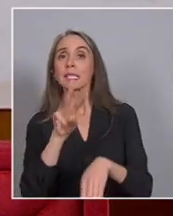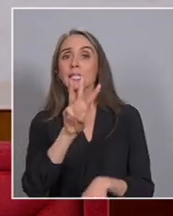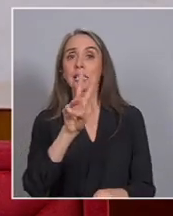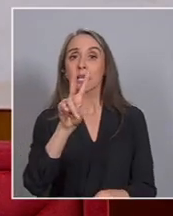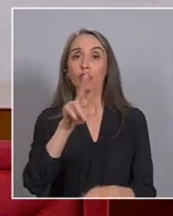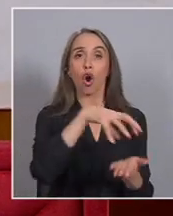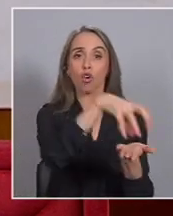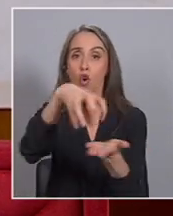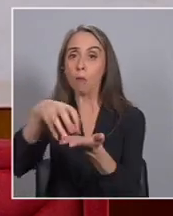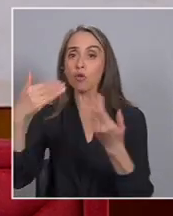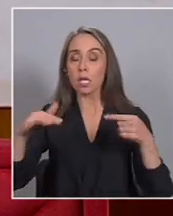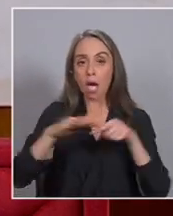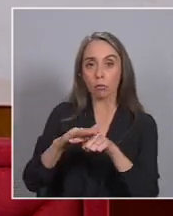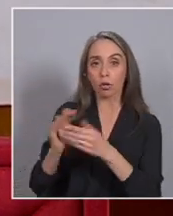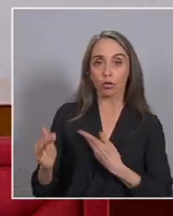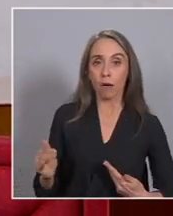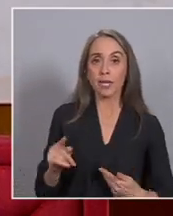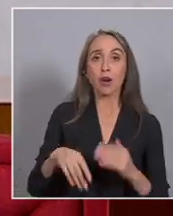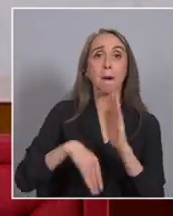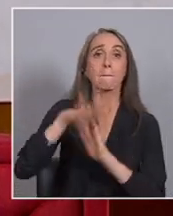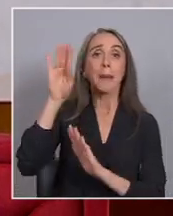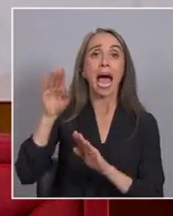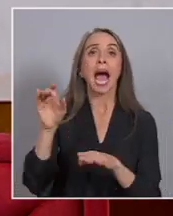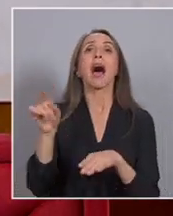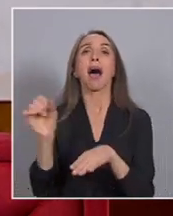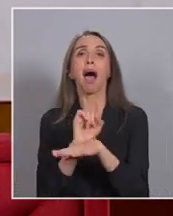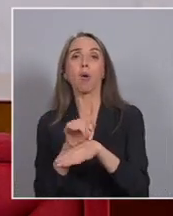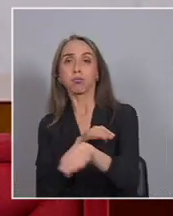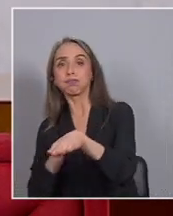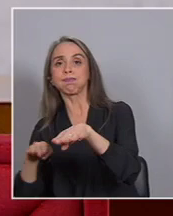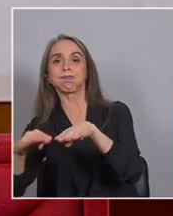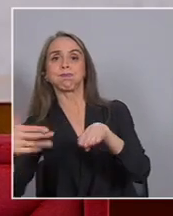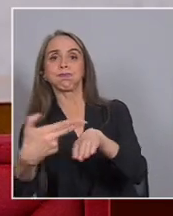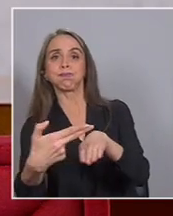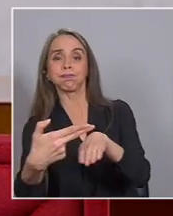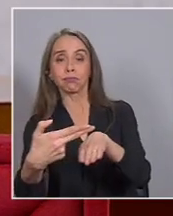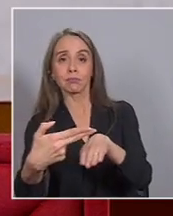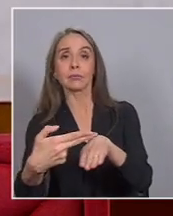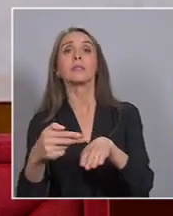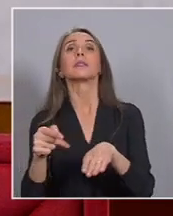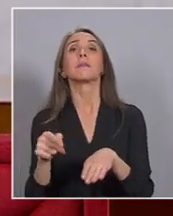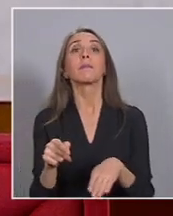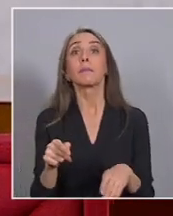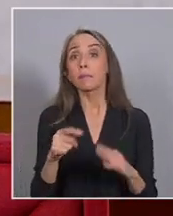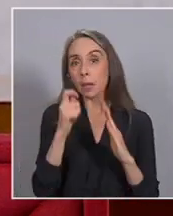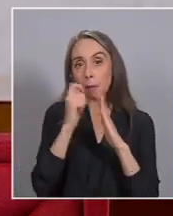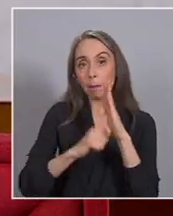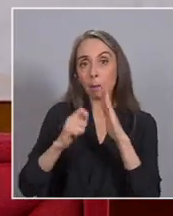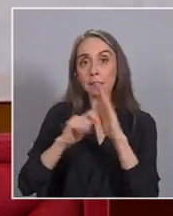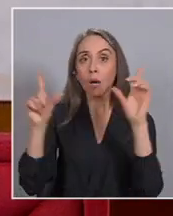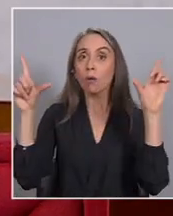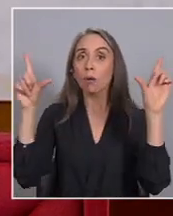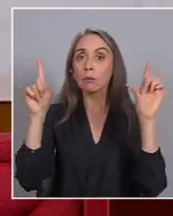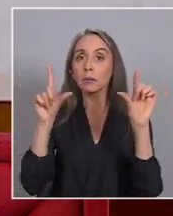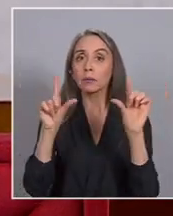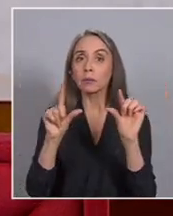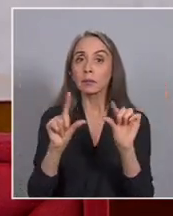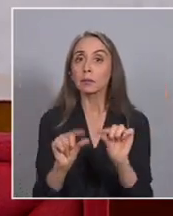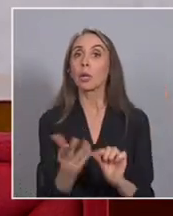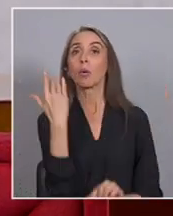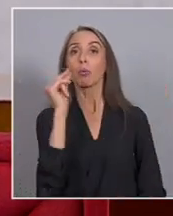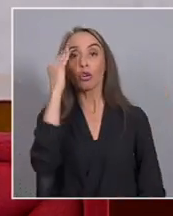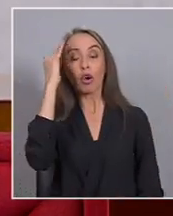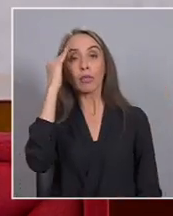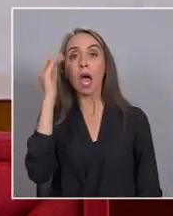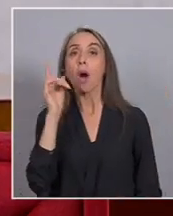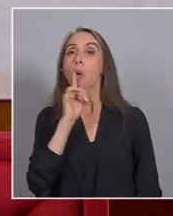32 comunas que tenían la mayor presencia de estos delitos y llevamos meses disminuyéndolo. Hace pocos días